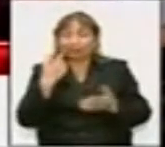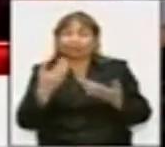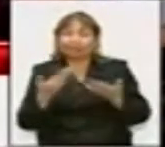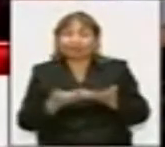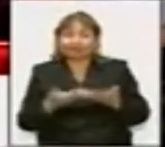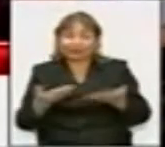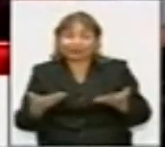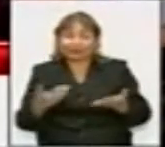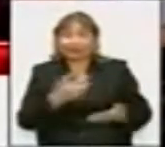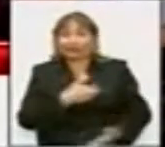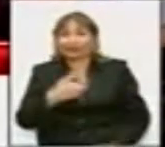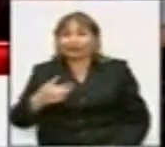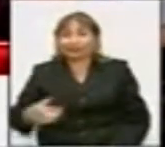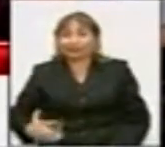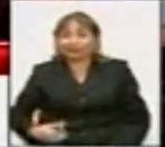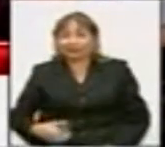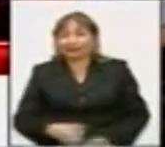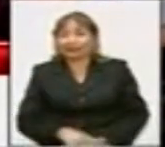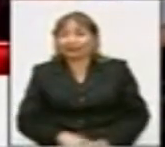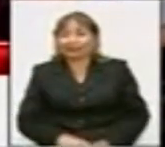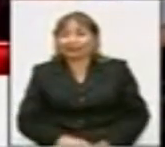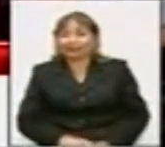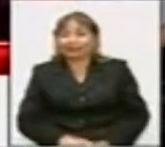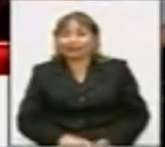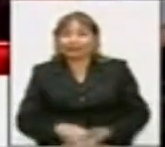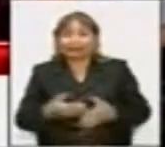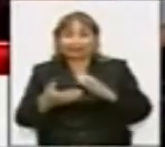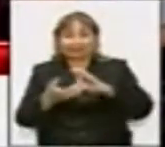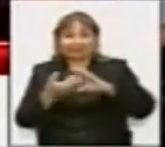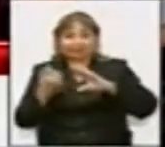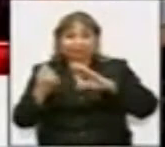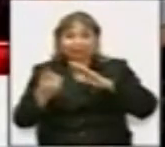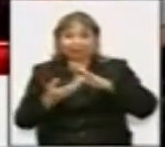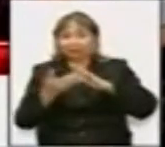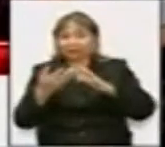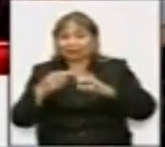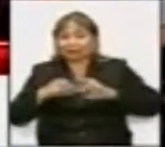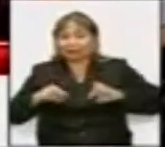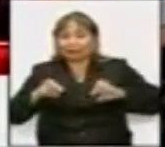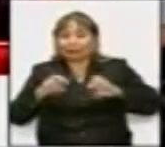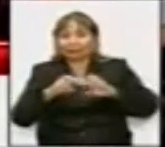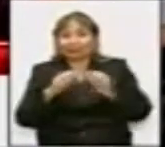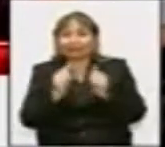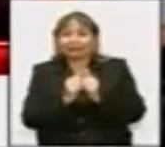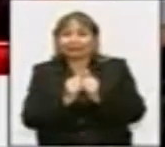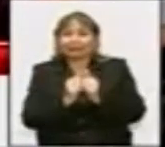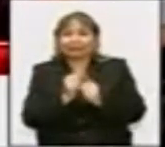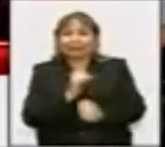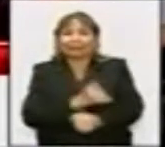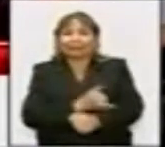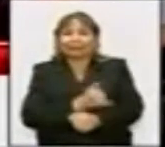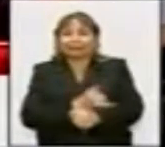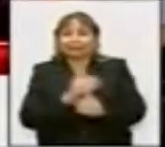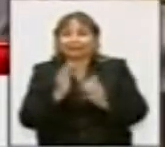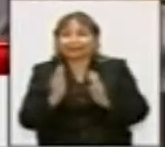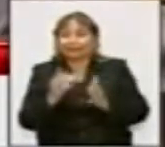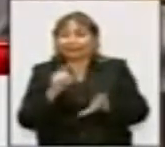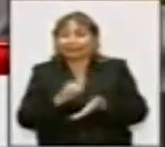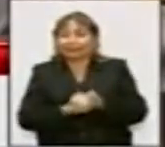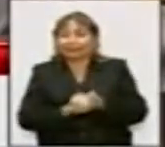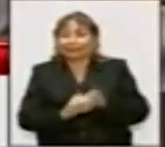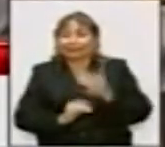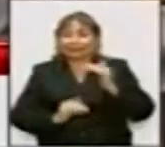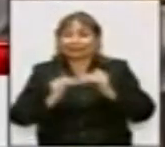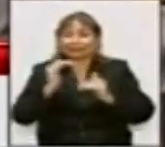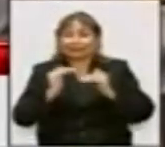con un presidente no es cierto que jaquea al parlamento con una institución que ha sido opuesta para